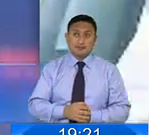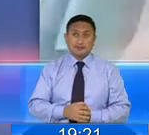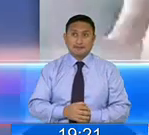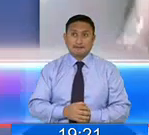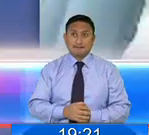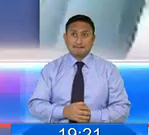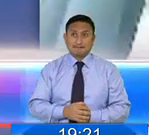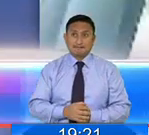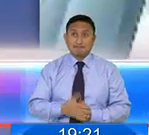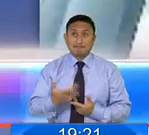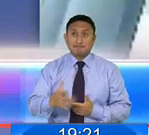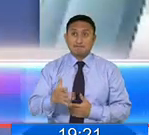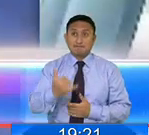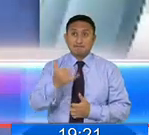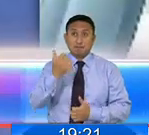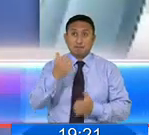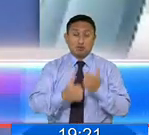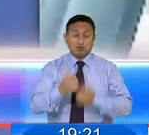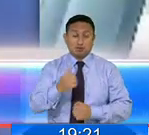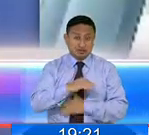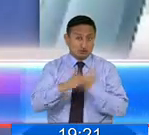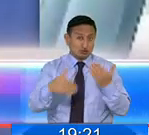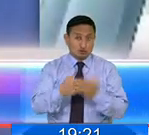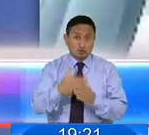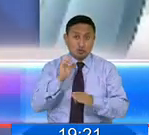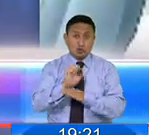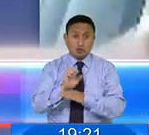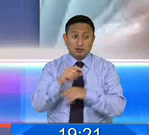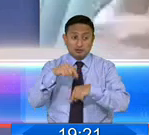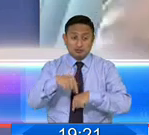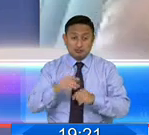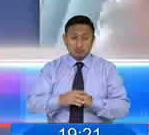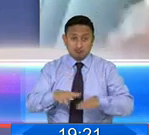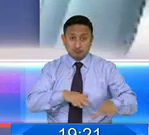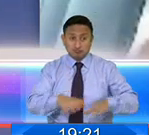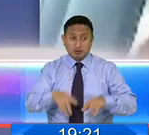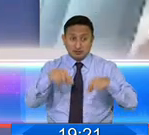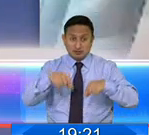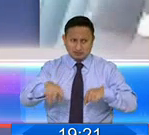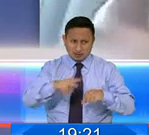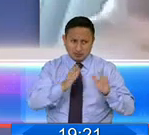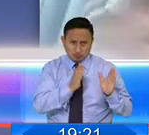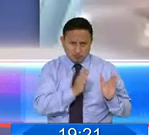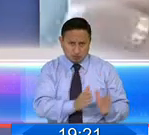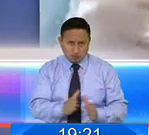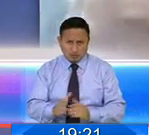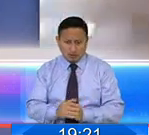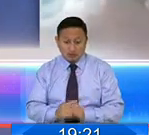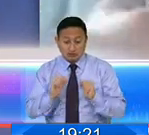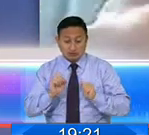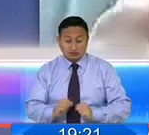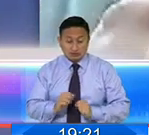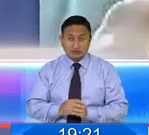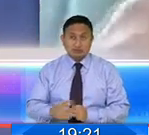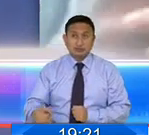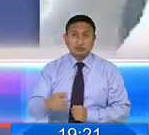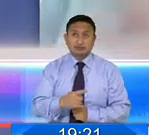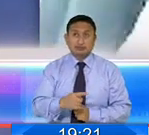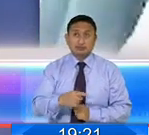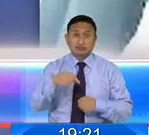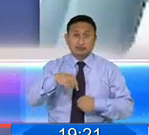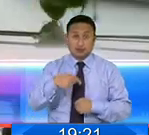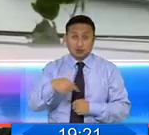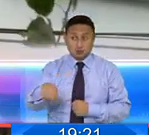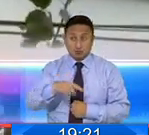lo largo y ancho de todo el país, nos da la impresión de que fue un trabajo sistemático a fin de que trataran de que no nos